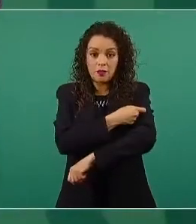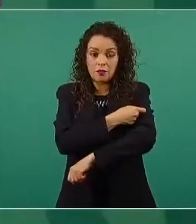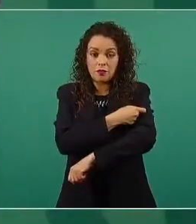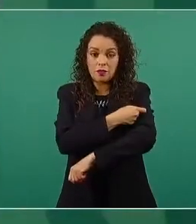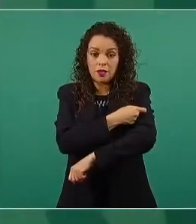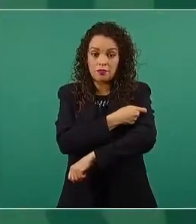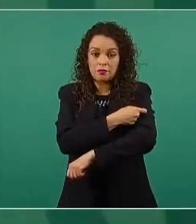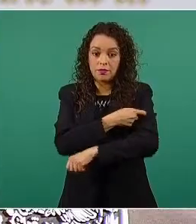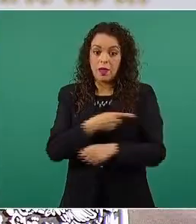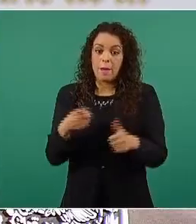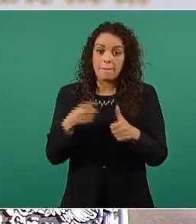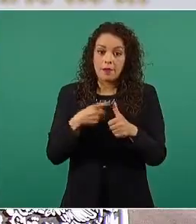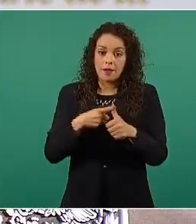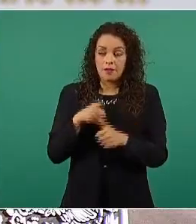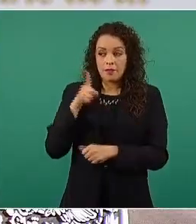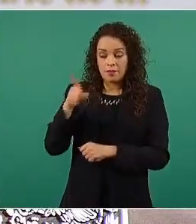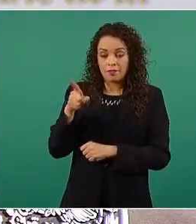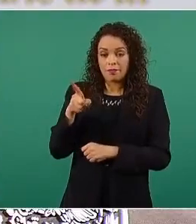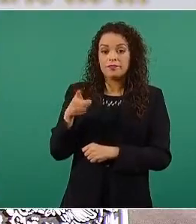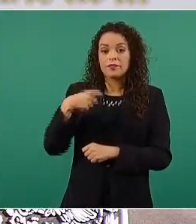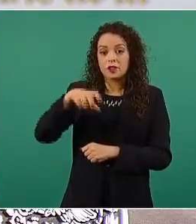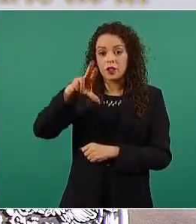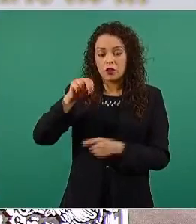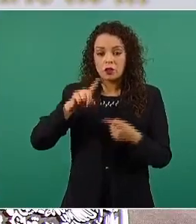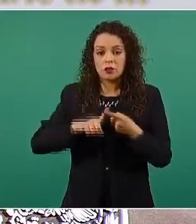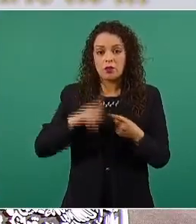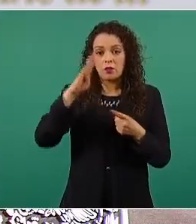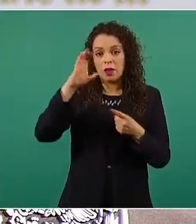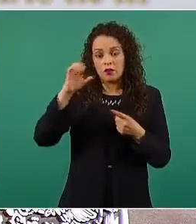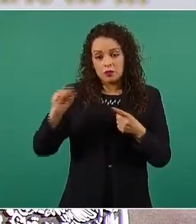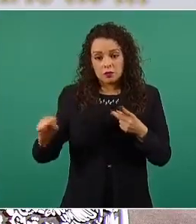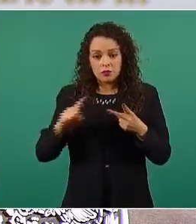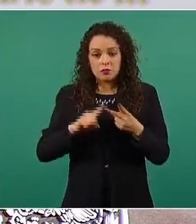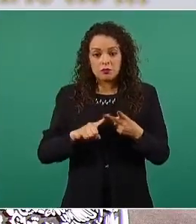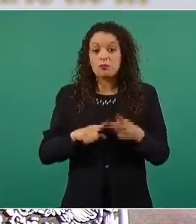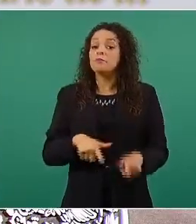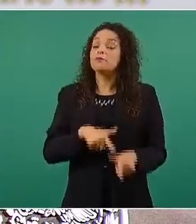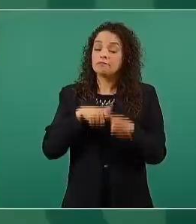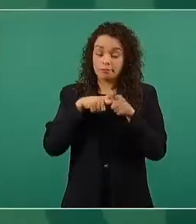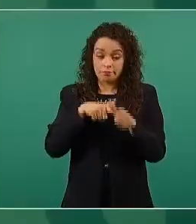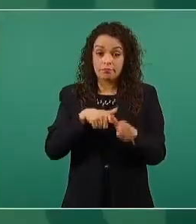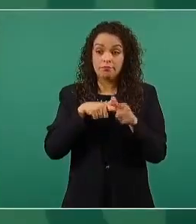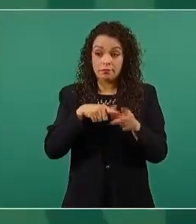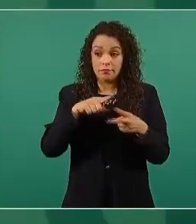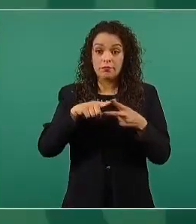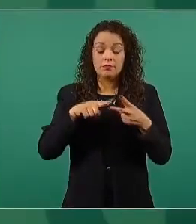preferencia a Quintana Roo, a Baja California Sur, lo vamos a seguir haciendo,